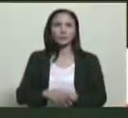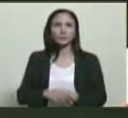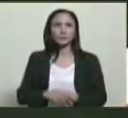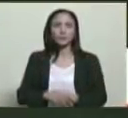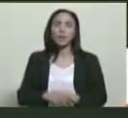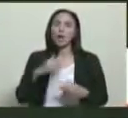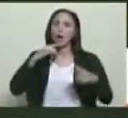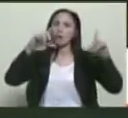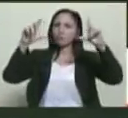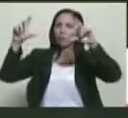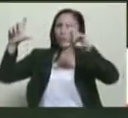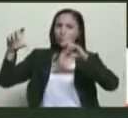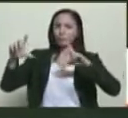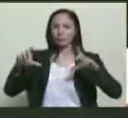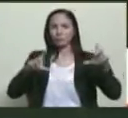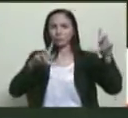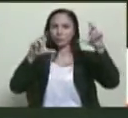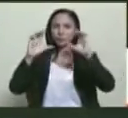tomamos fotos